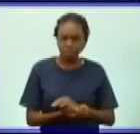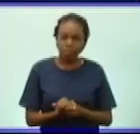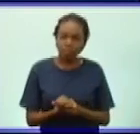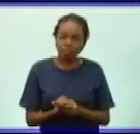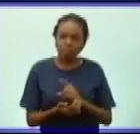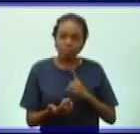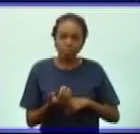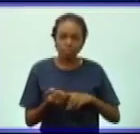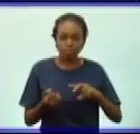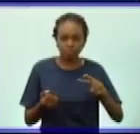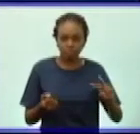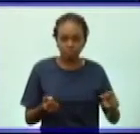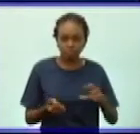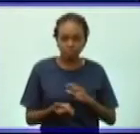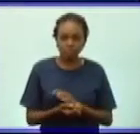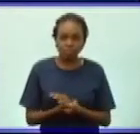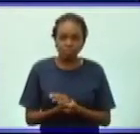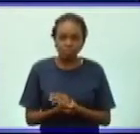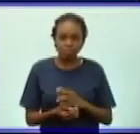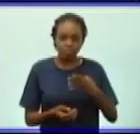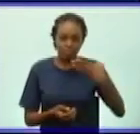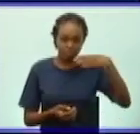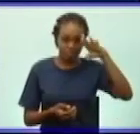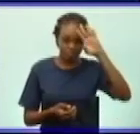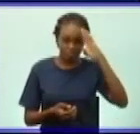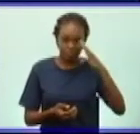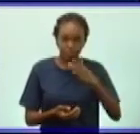de la provincia de Santiago de Cuba,